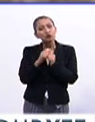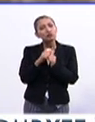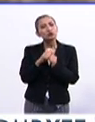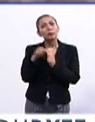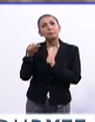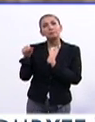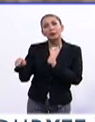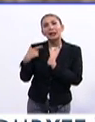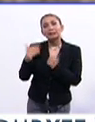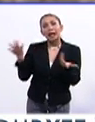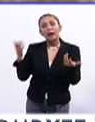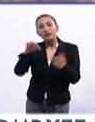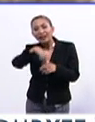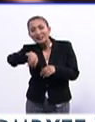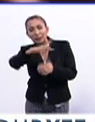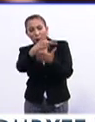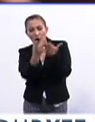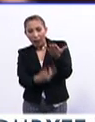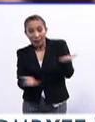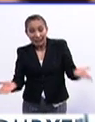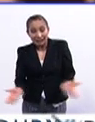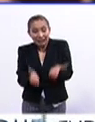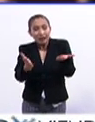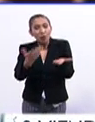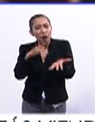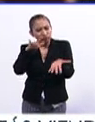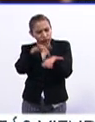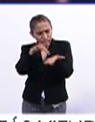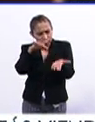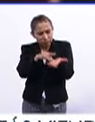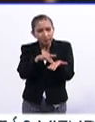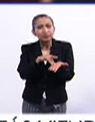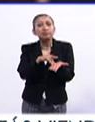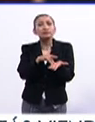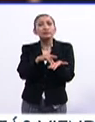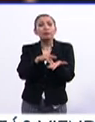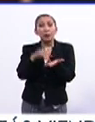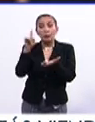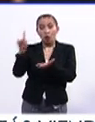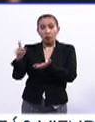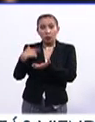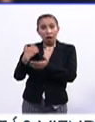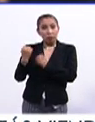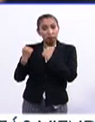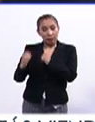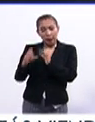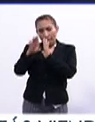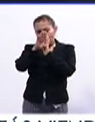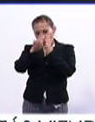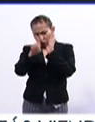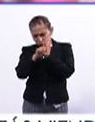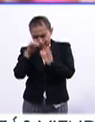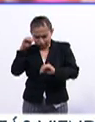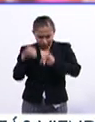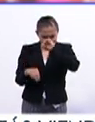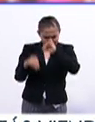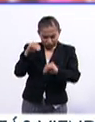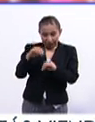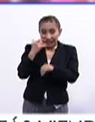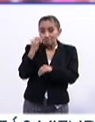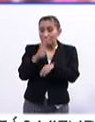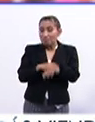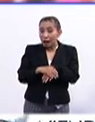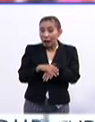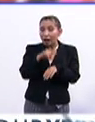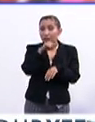de este tipo de programas respaldados por una sólida metodología y sobre